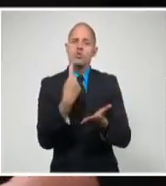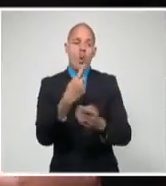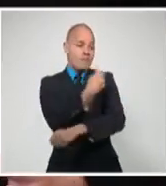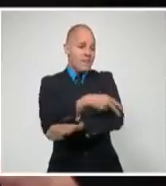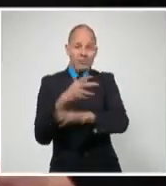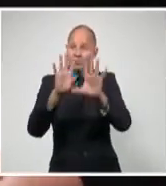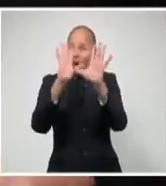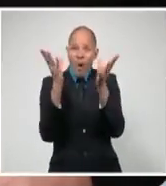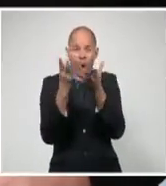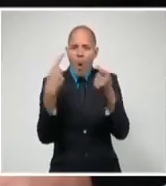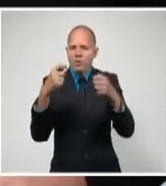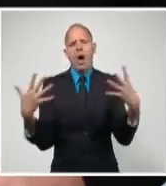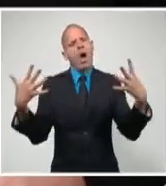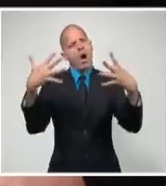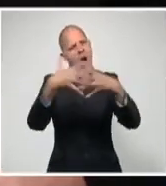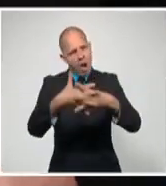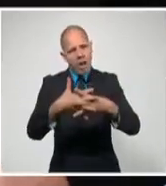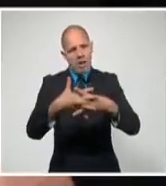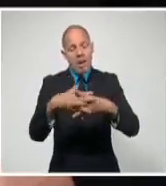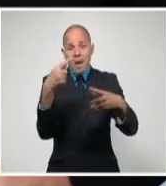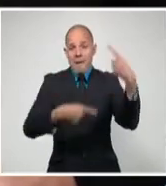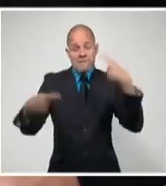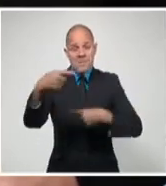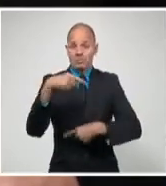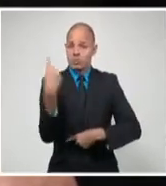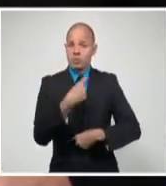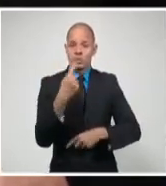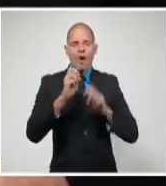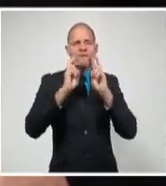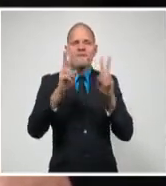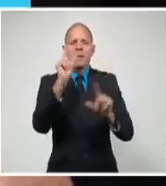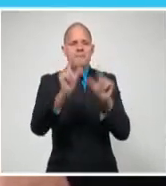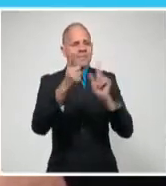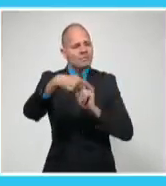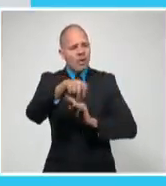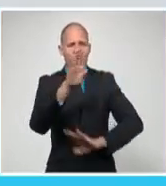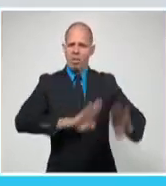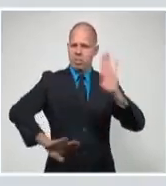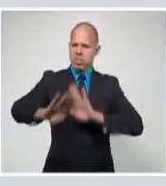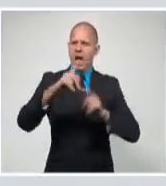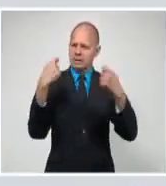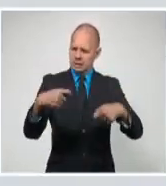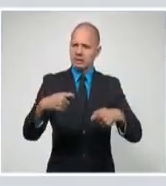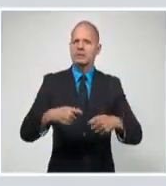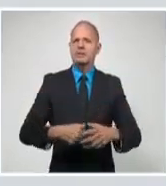y de que todo impulso a favor de la vida sea sostenido por el conocimiento.